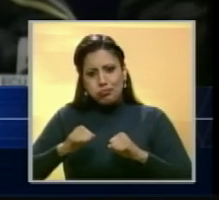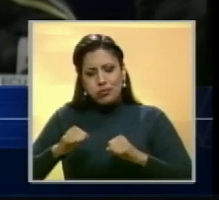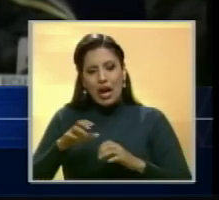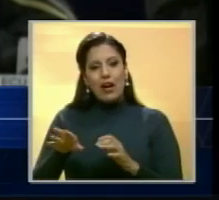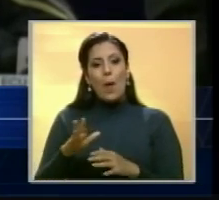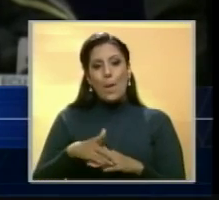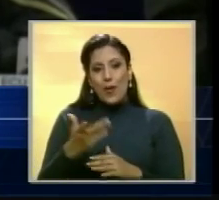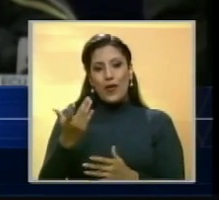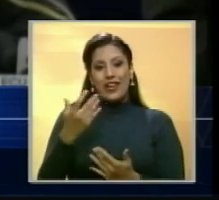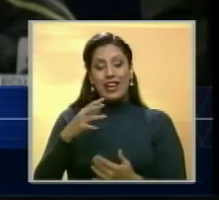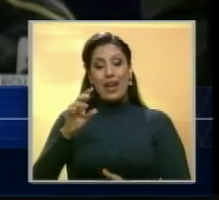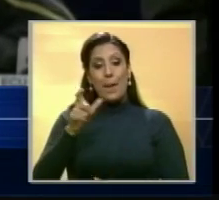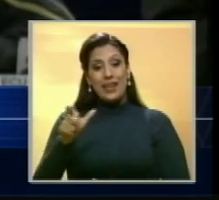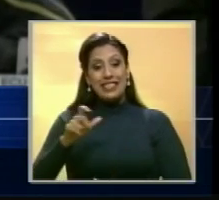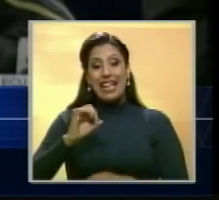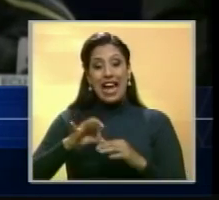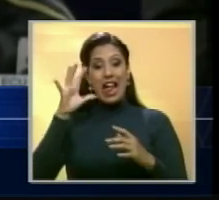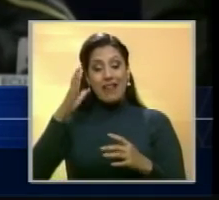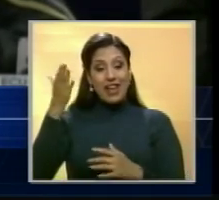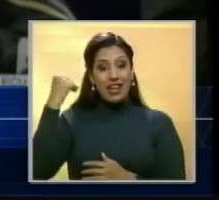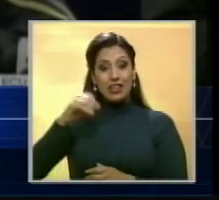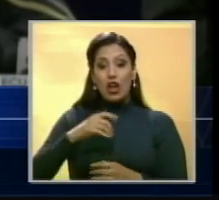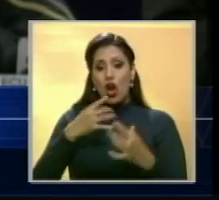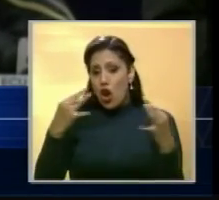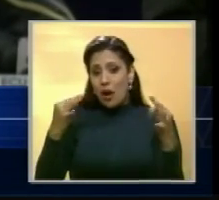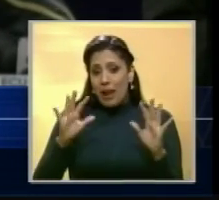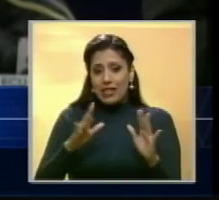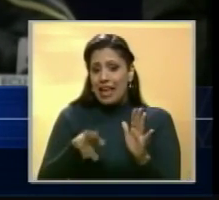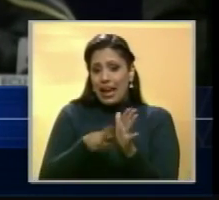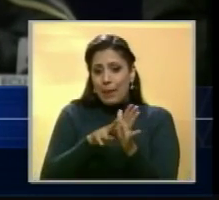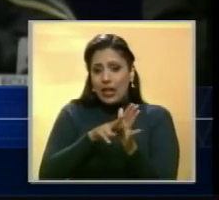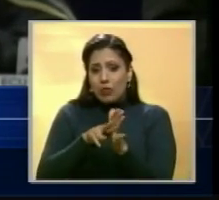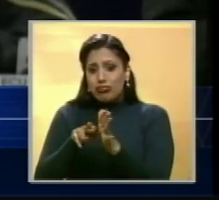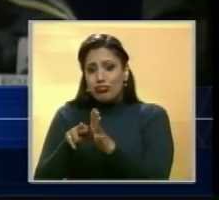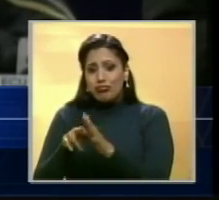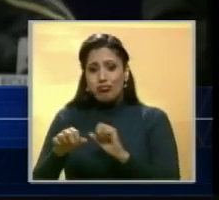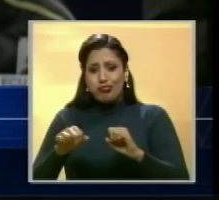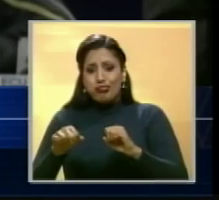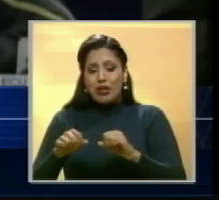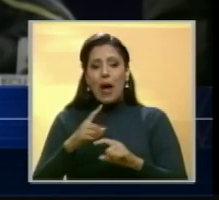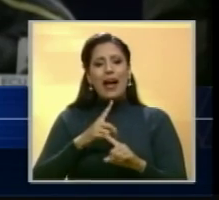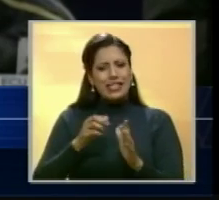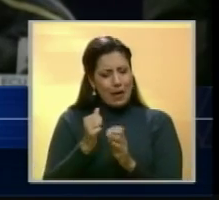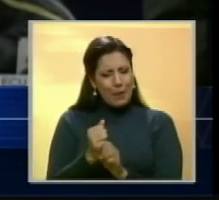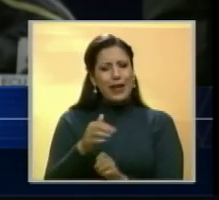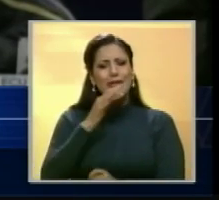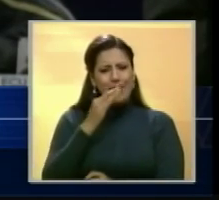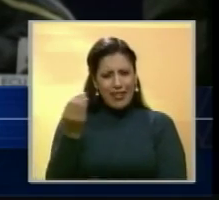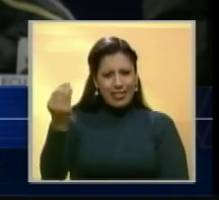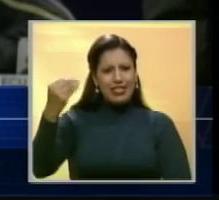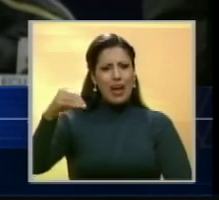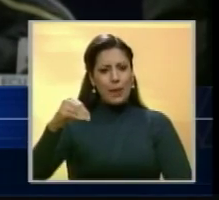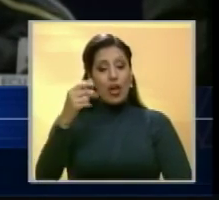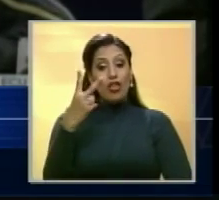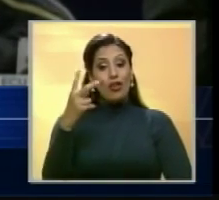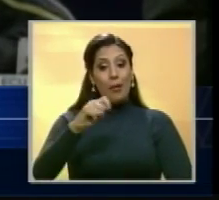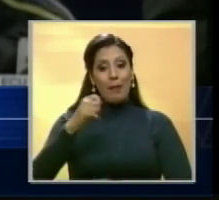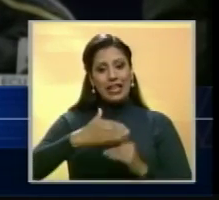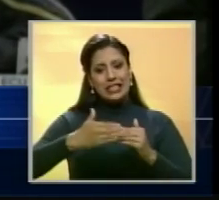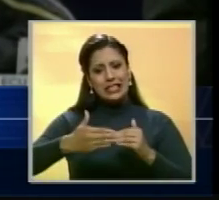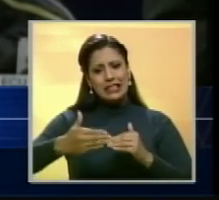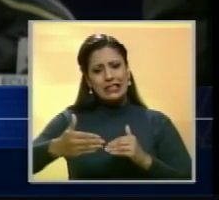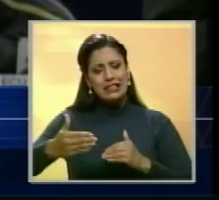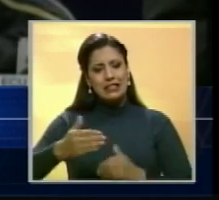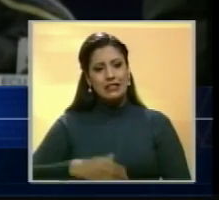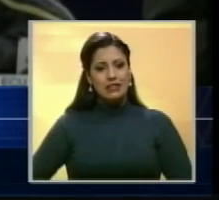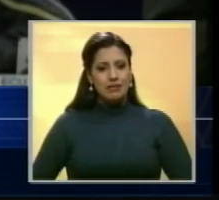lamentablemente, pues pese al susto, a la gravedad, etcétera, es normal, ¿no? Se esperan réplicas en los 2 meses subsiguientes